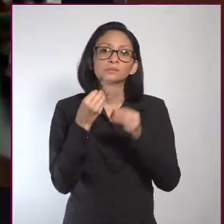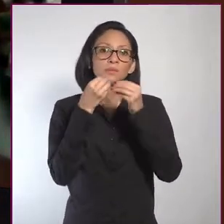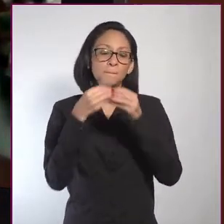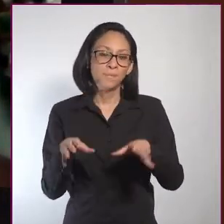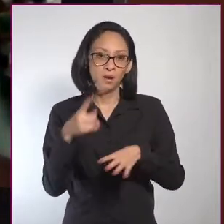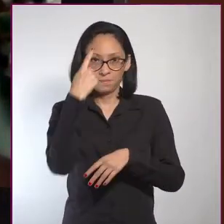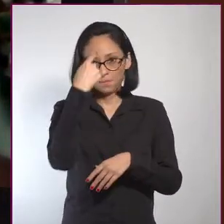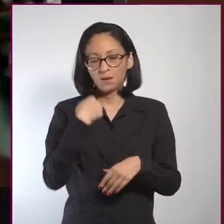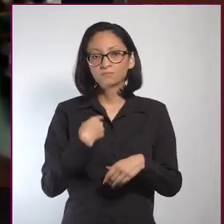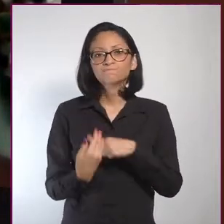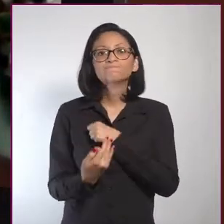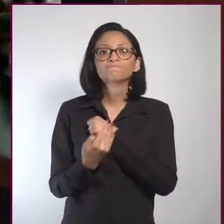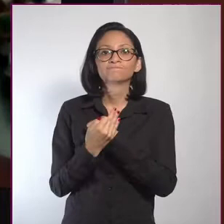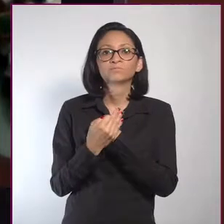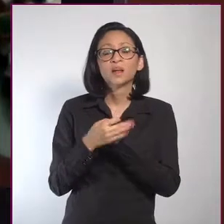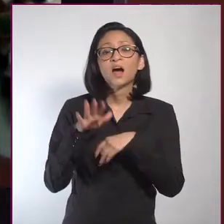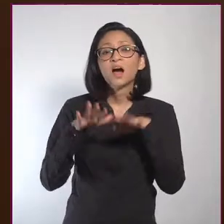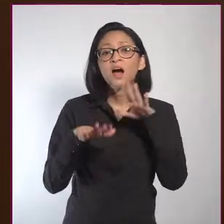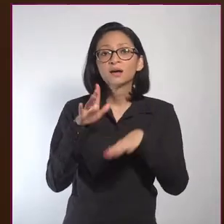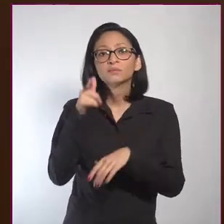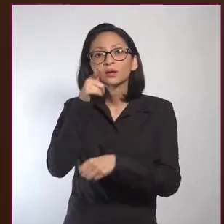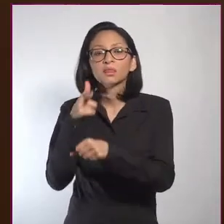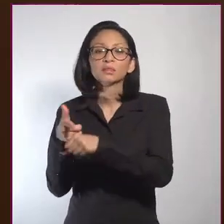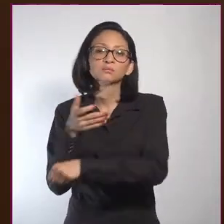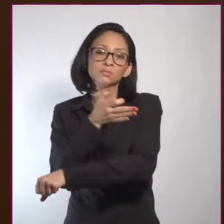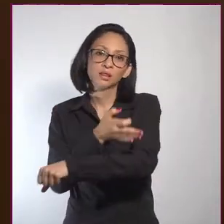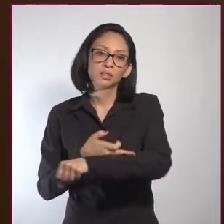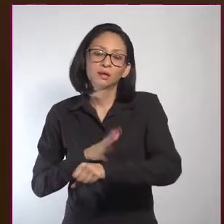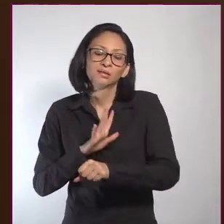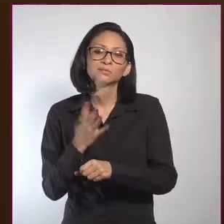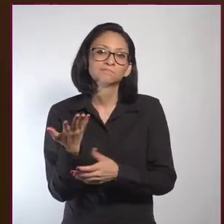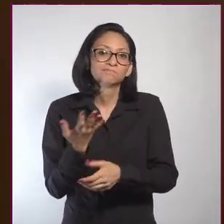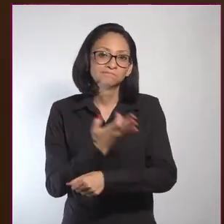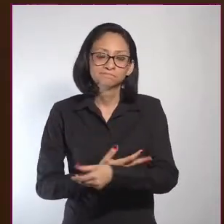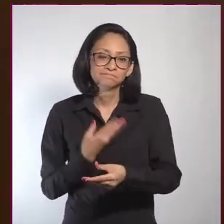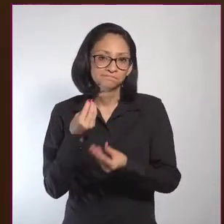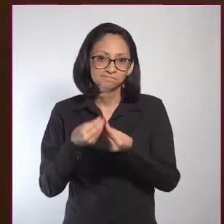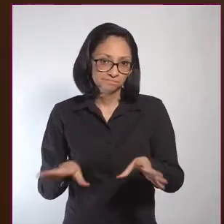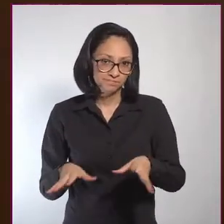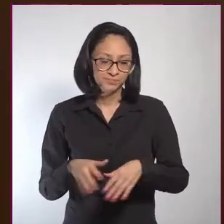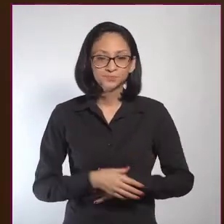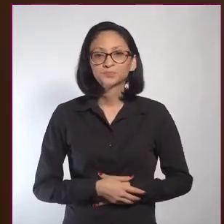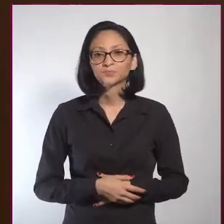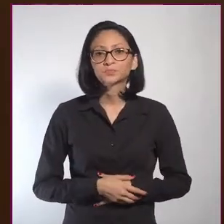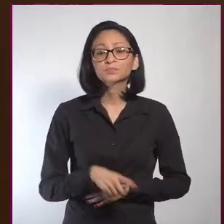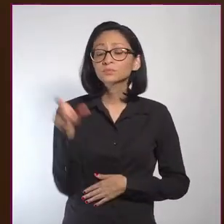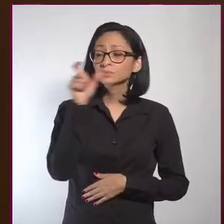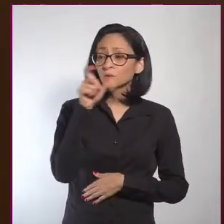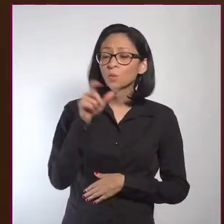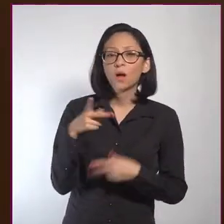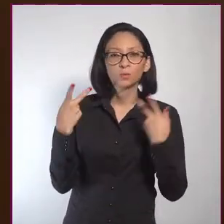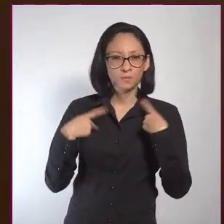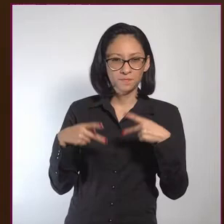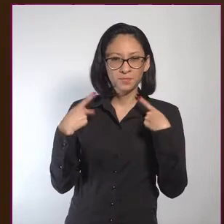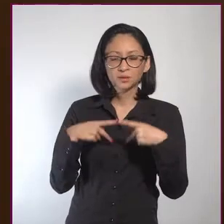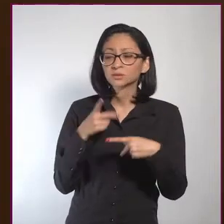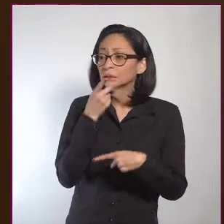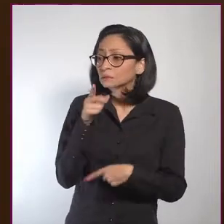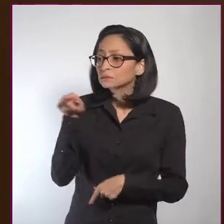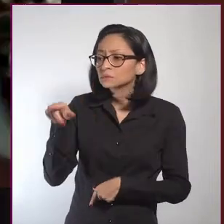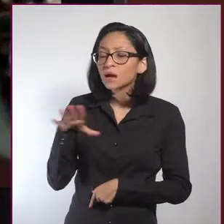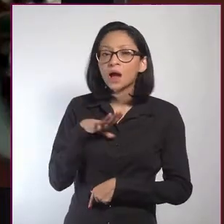y se diagnostica en forma tardía. Doctor, una vez que un paciente recibe el diagnóstico de diabetes, ¿qué